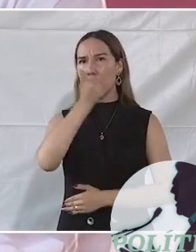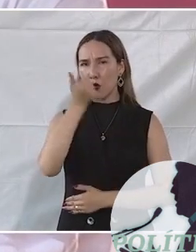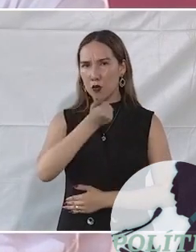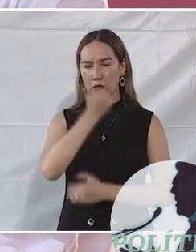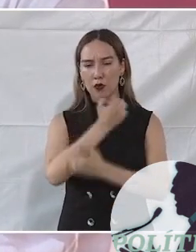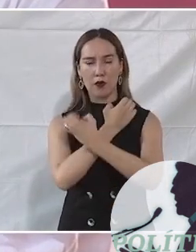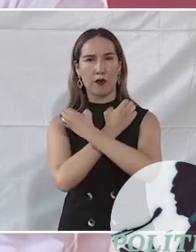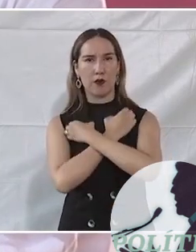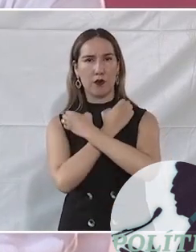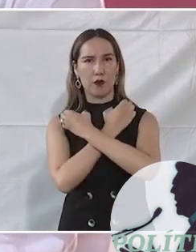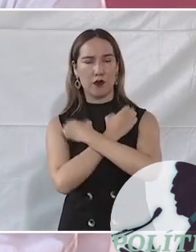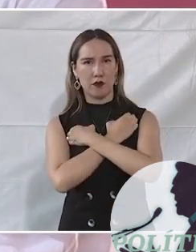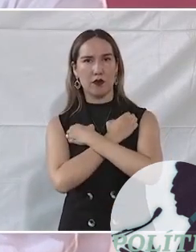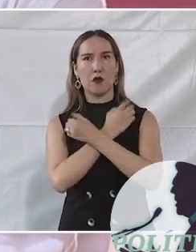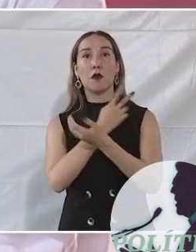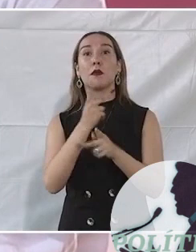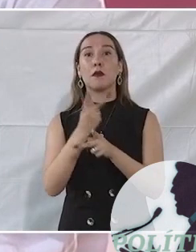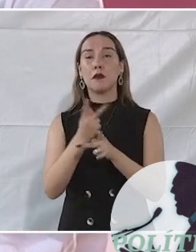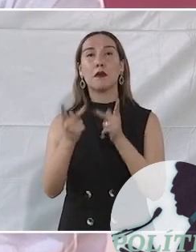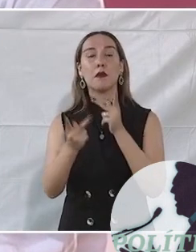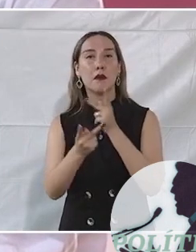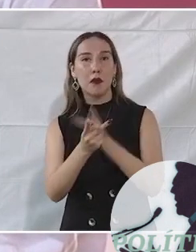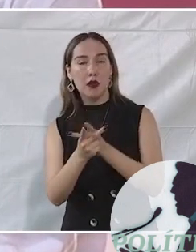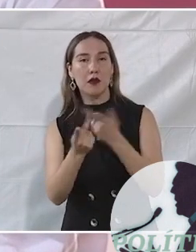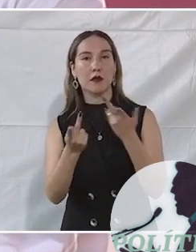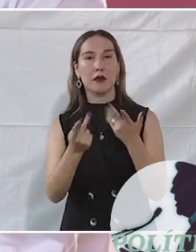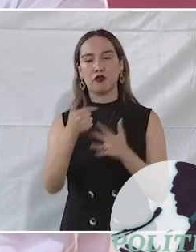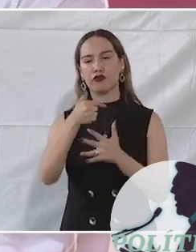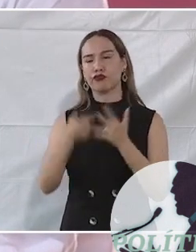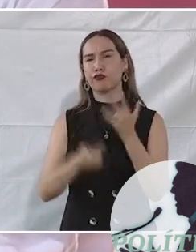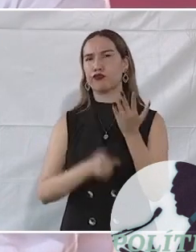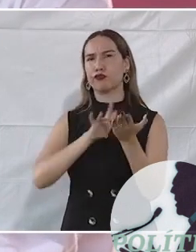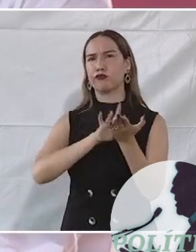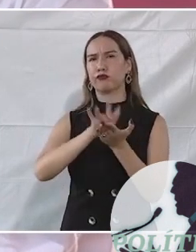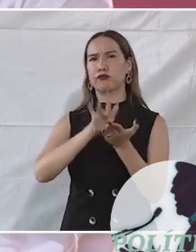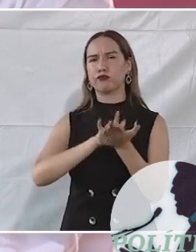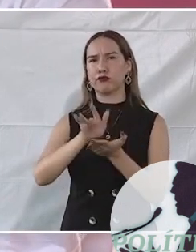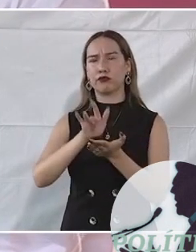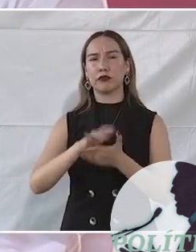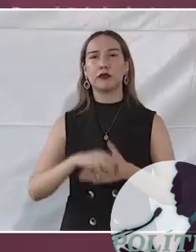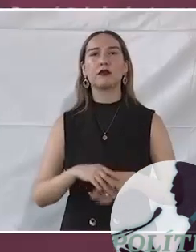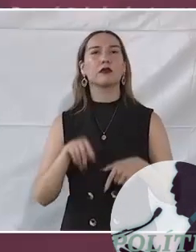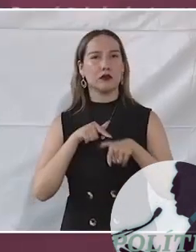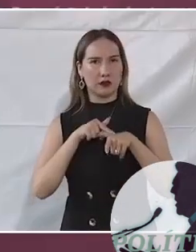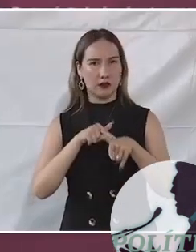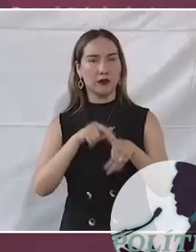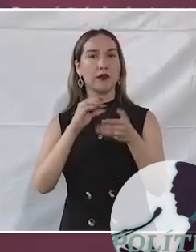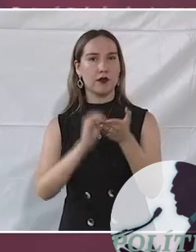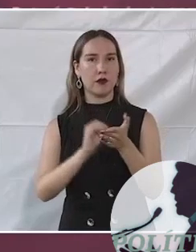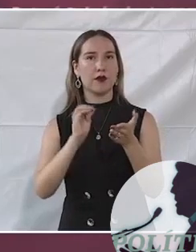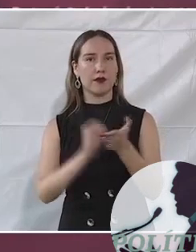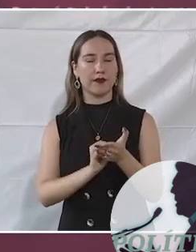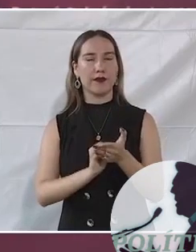educación media superior, bachiller o preparatoria. Eso va a continuar, y también